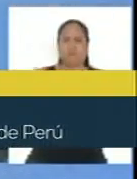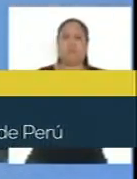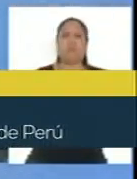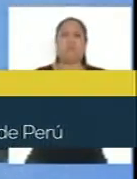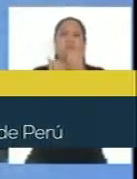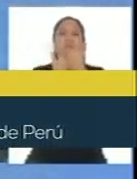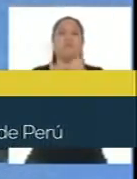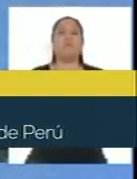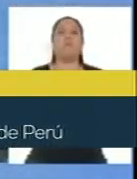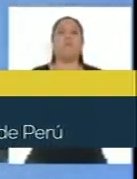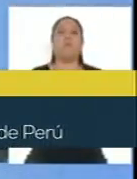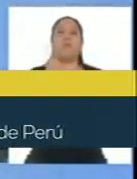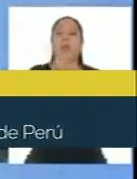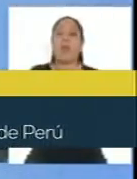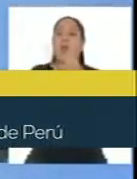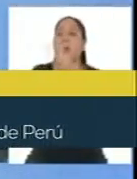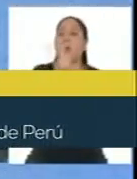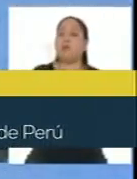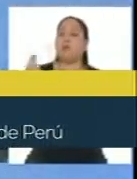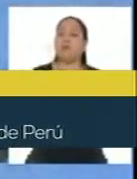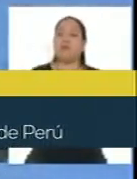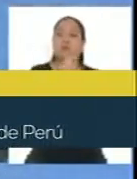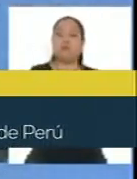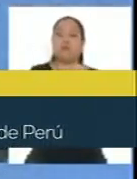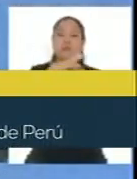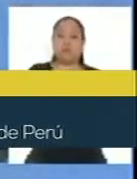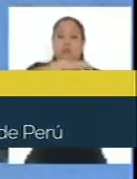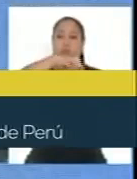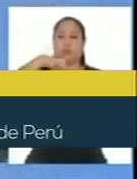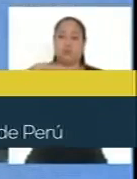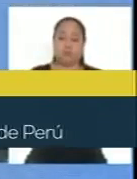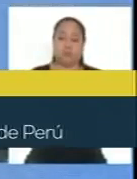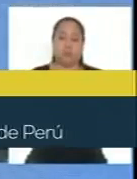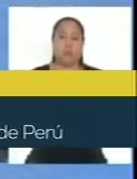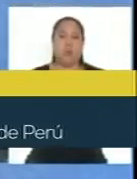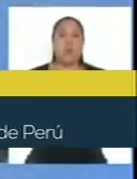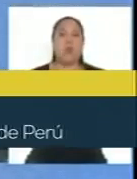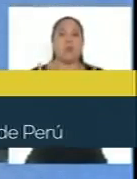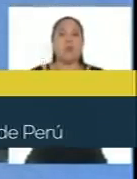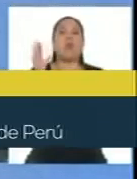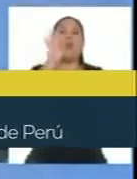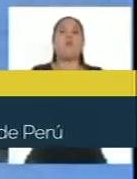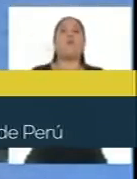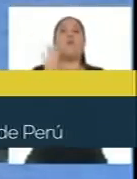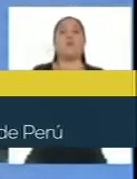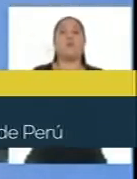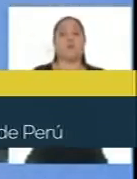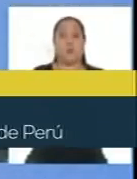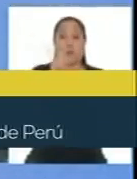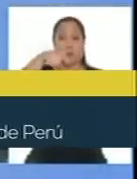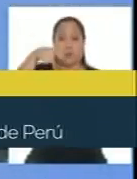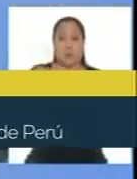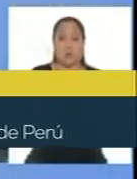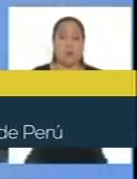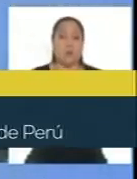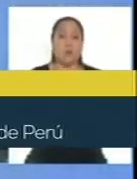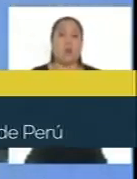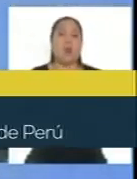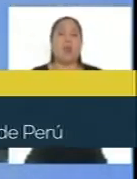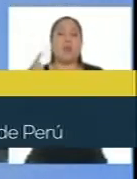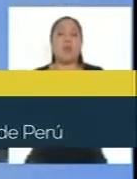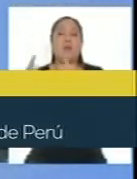aporte en cada rincón de la patria, brindando la seguridad requerida en